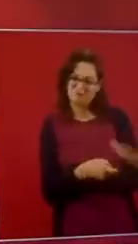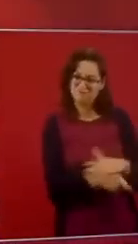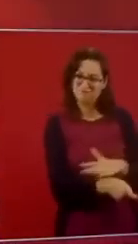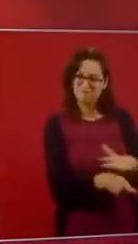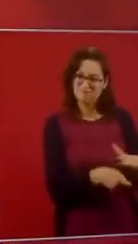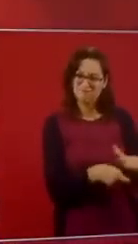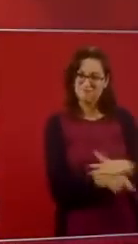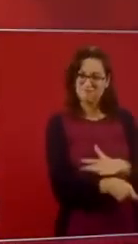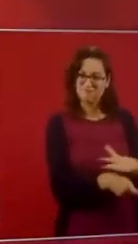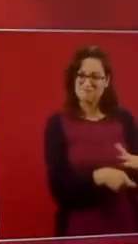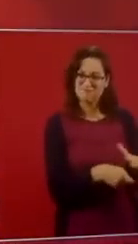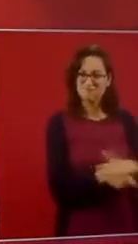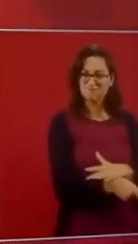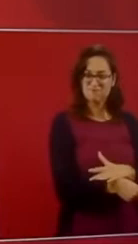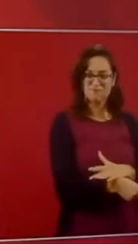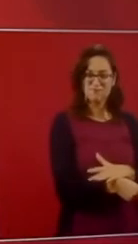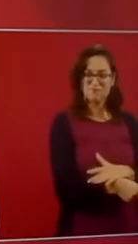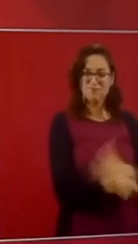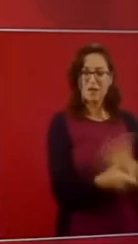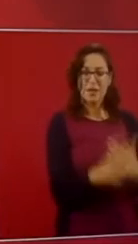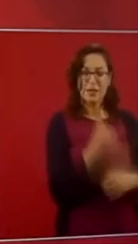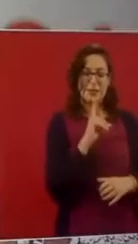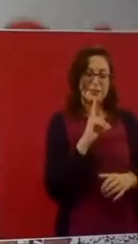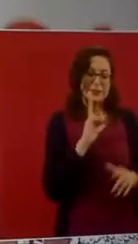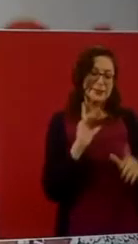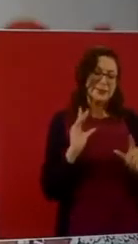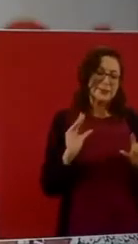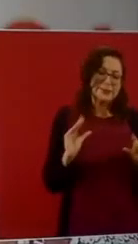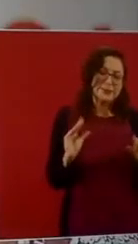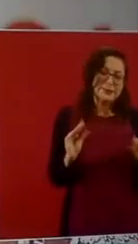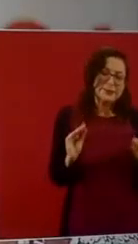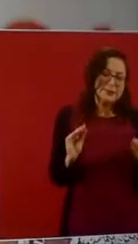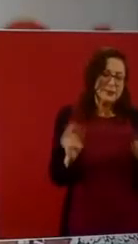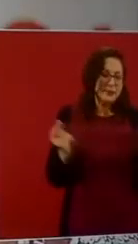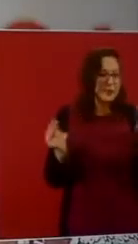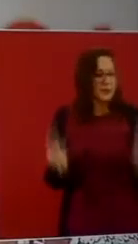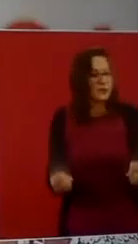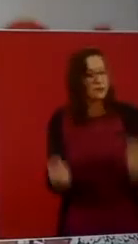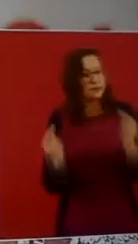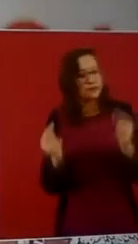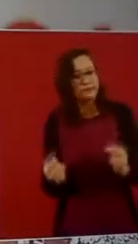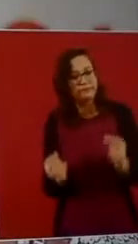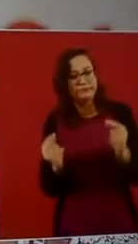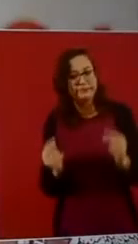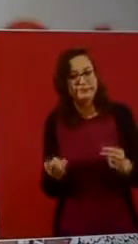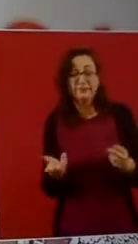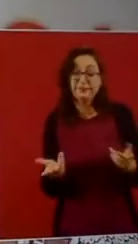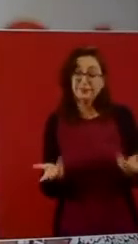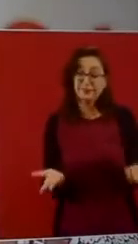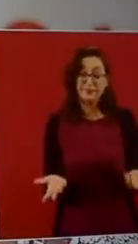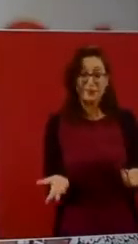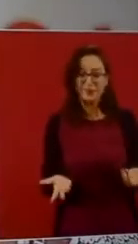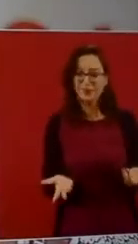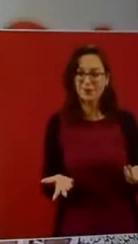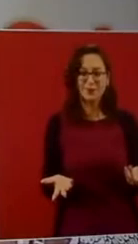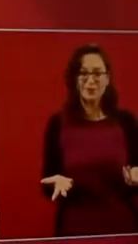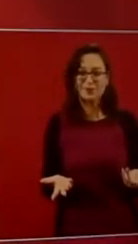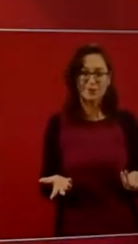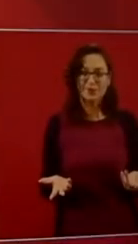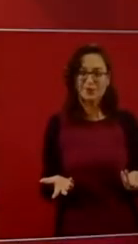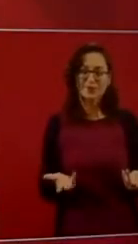académica, cultural, jurídica, social sobre todo, tiene que ser manejada con la mayor